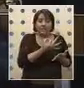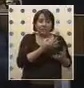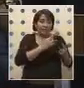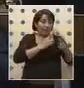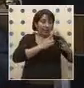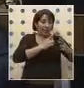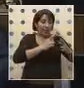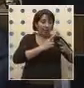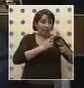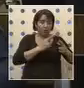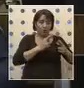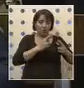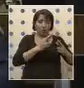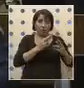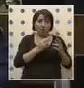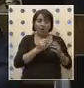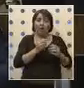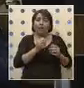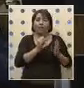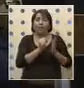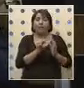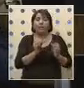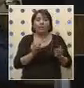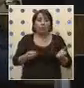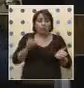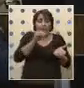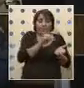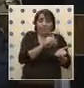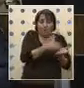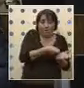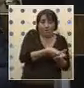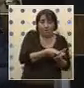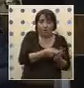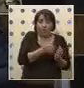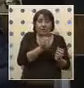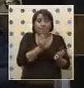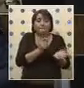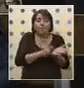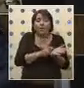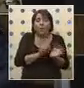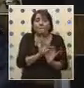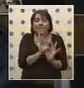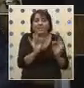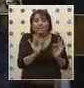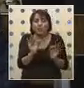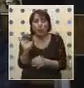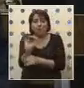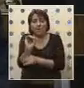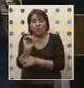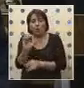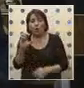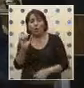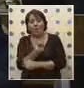con la aplicación de un impuesto específico a las importaciones de vehículos diésel.